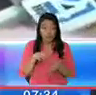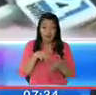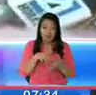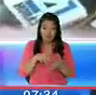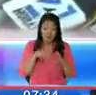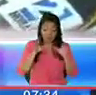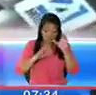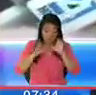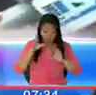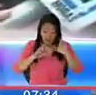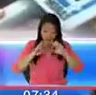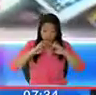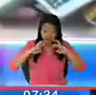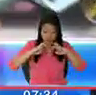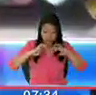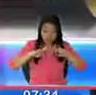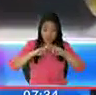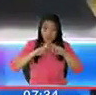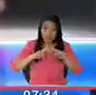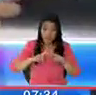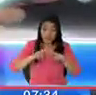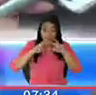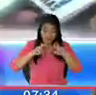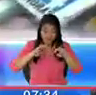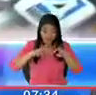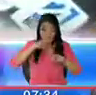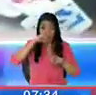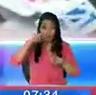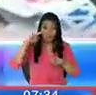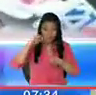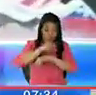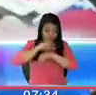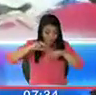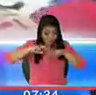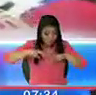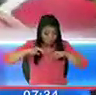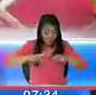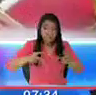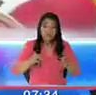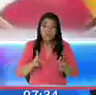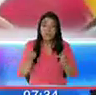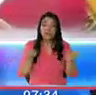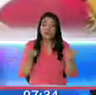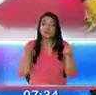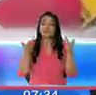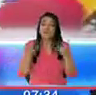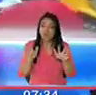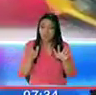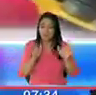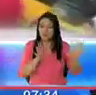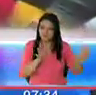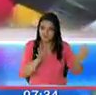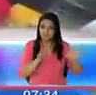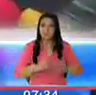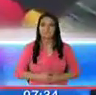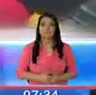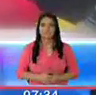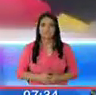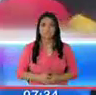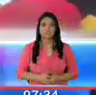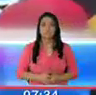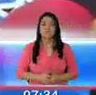que se siguen realizando los diferentes tejidos de necropsia y un poco los controles ya se vienen realizando. La acción